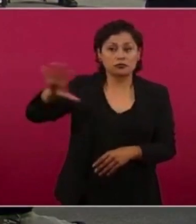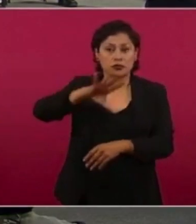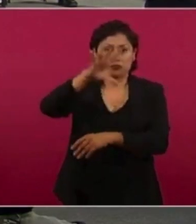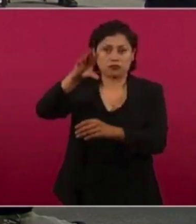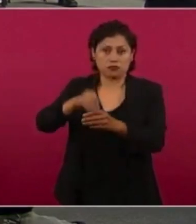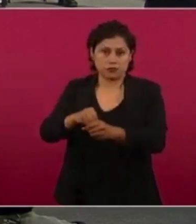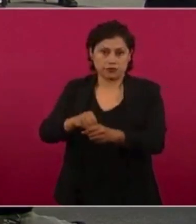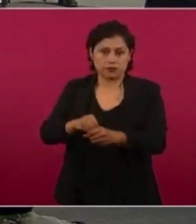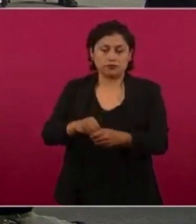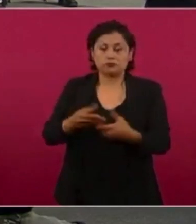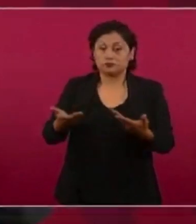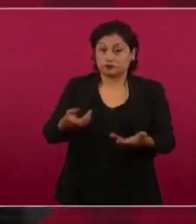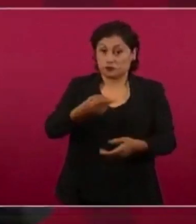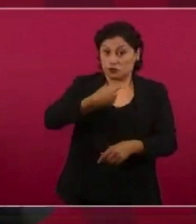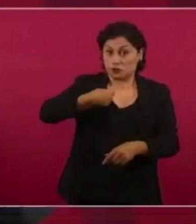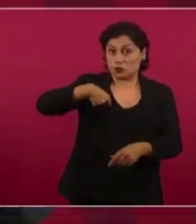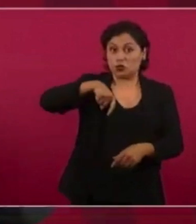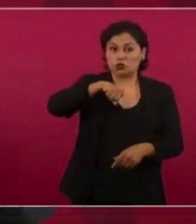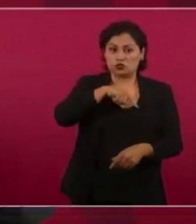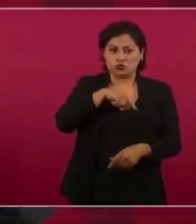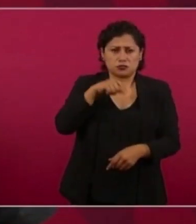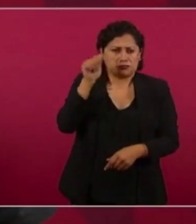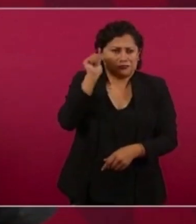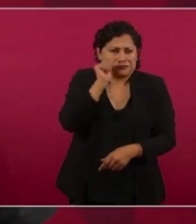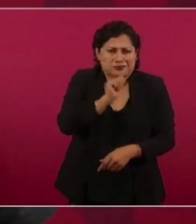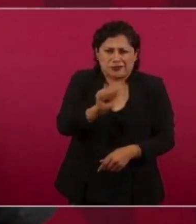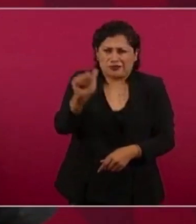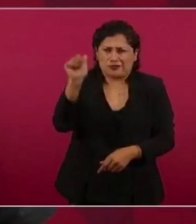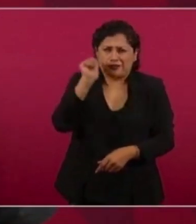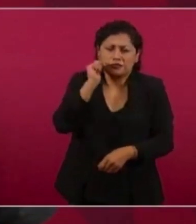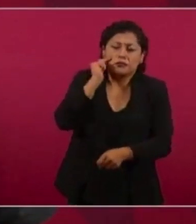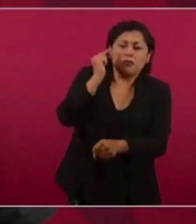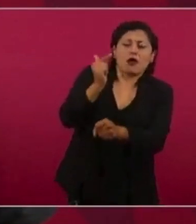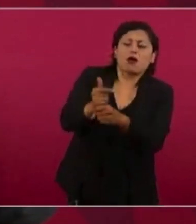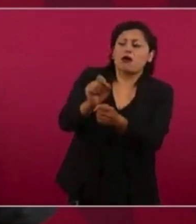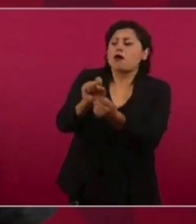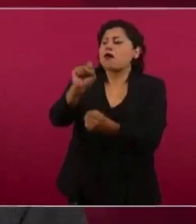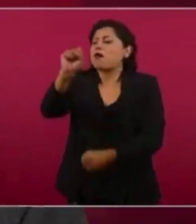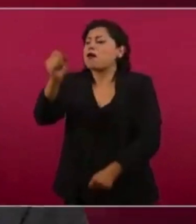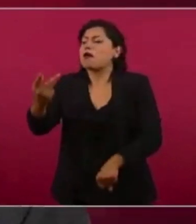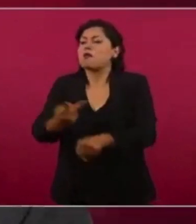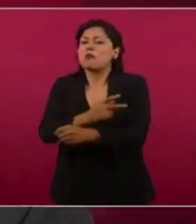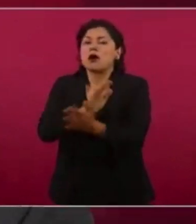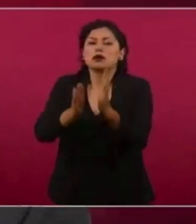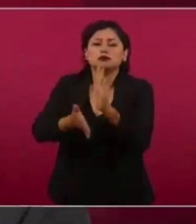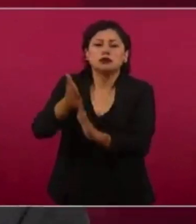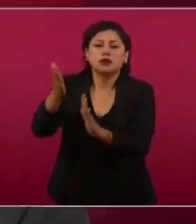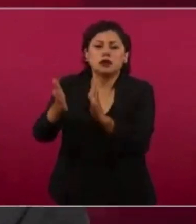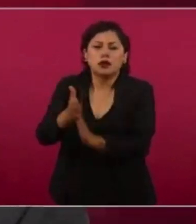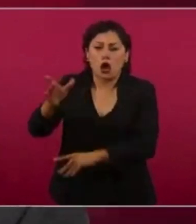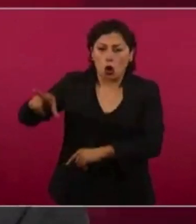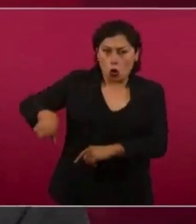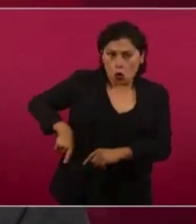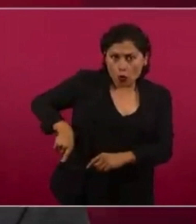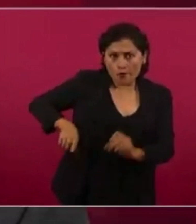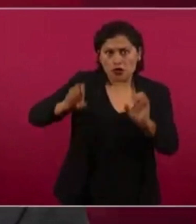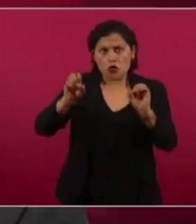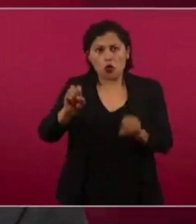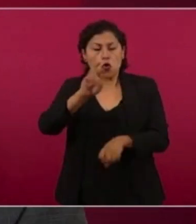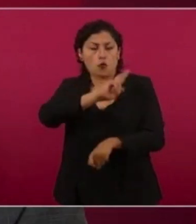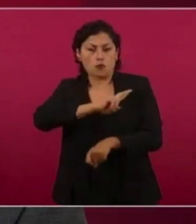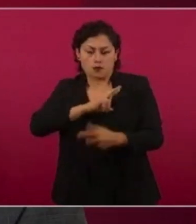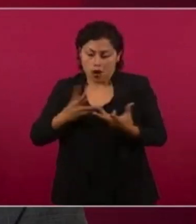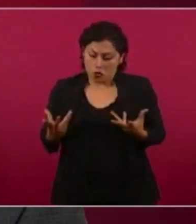está muy acostumbrado a acompañar obras públicas y privadas y a encontrar, junto con los ingenieros